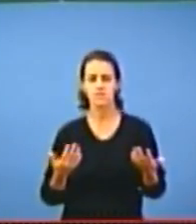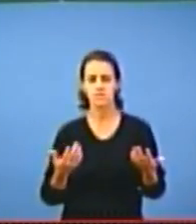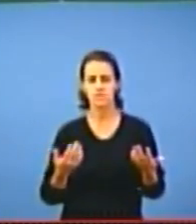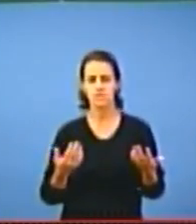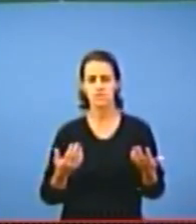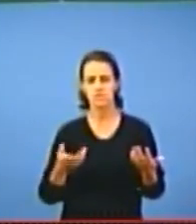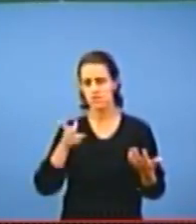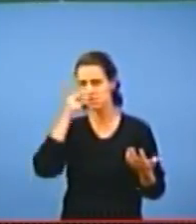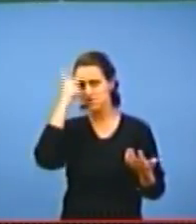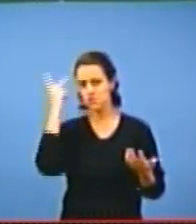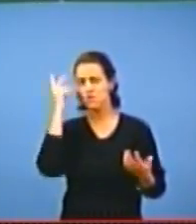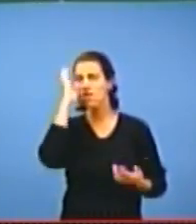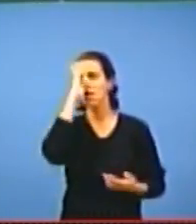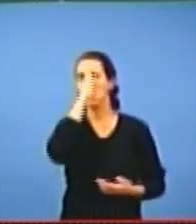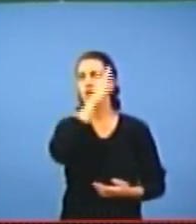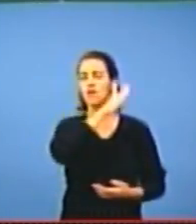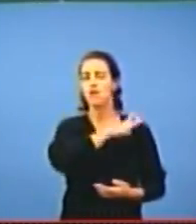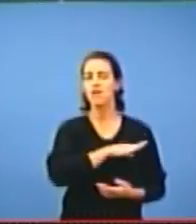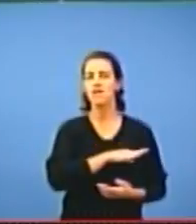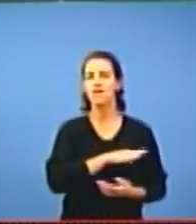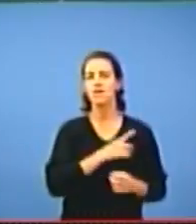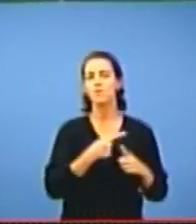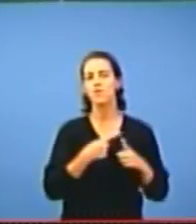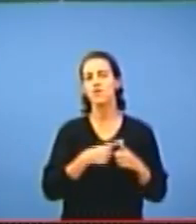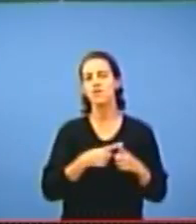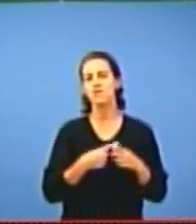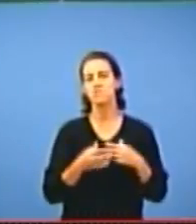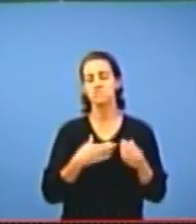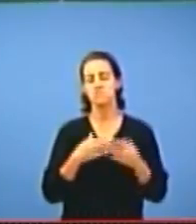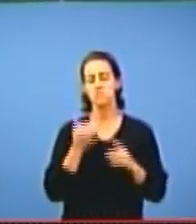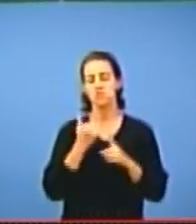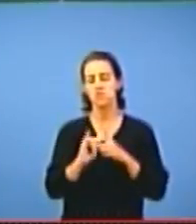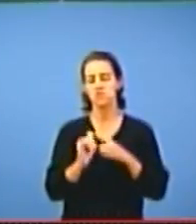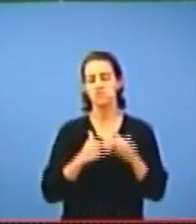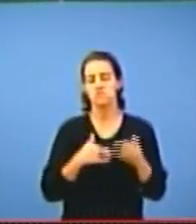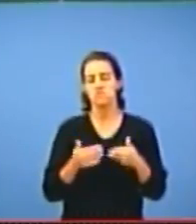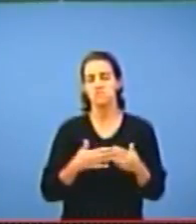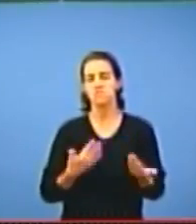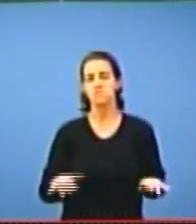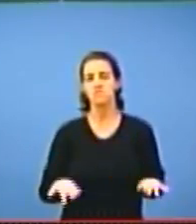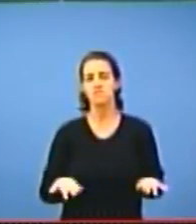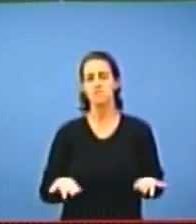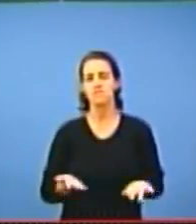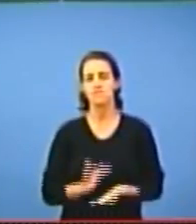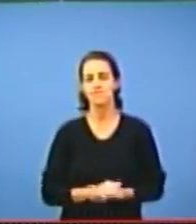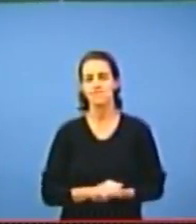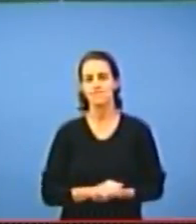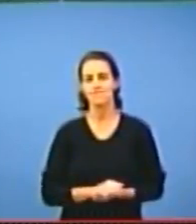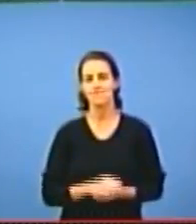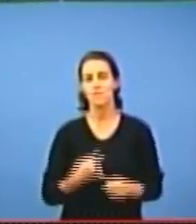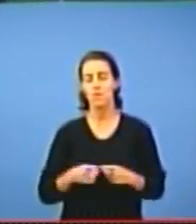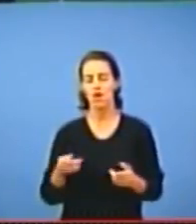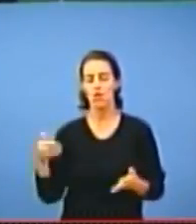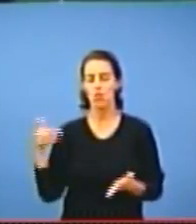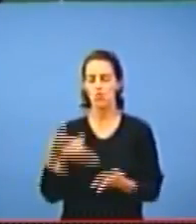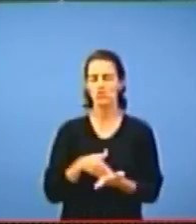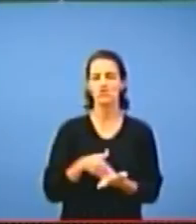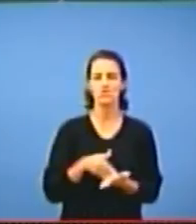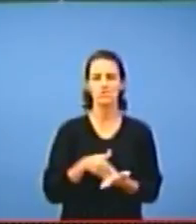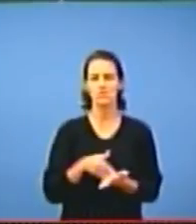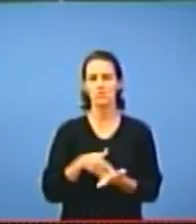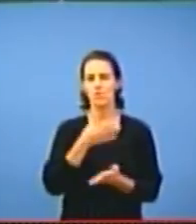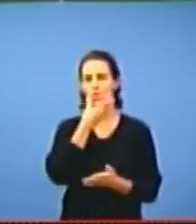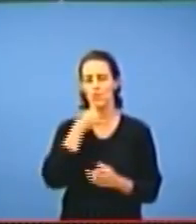tenían. Estaban desatentos a la profecía. Mis hermanos, el último profeta del